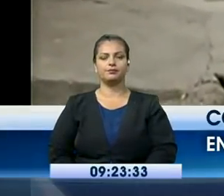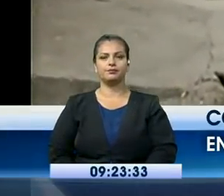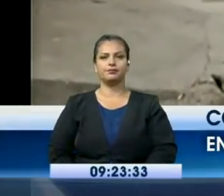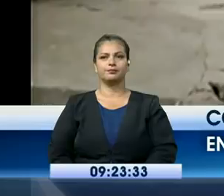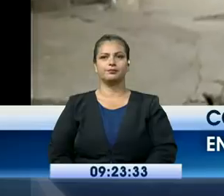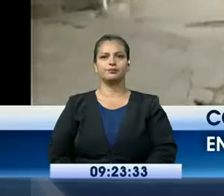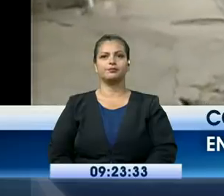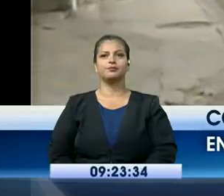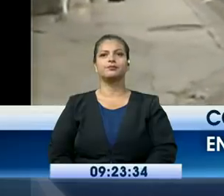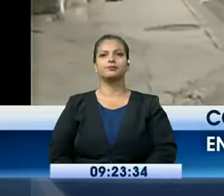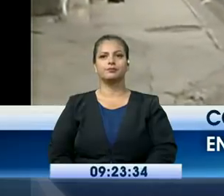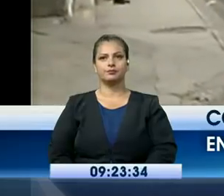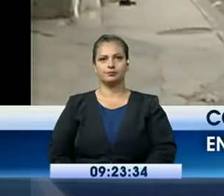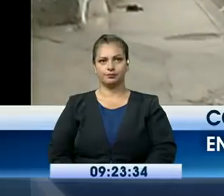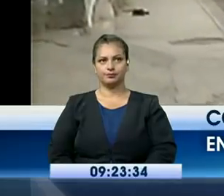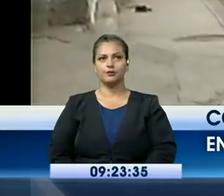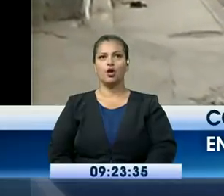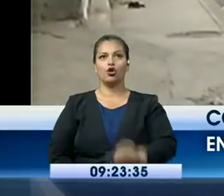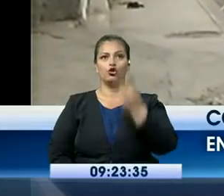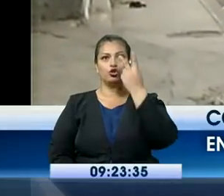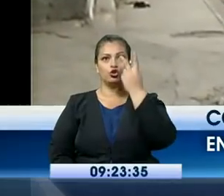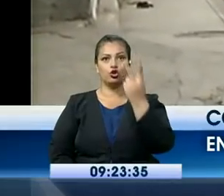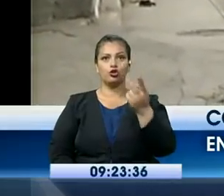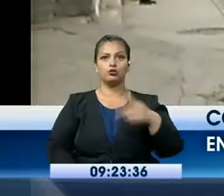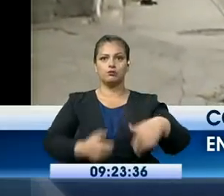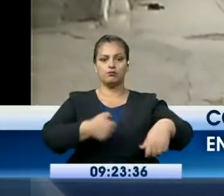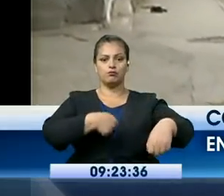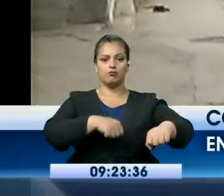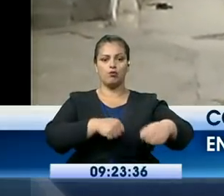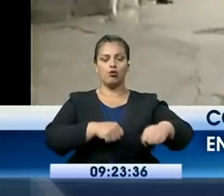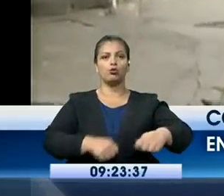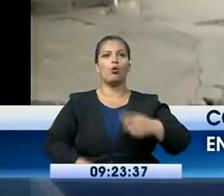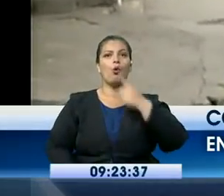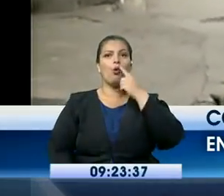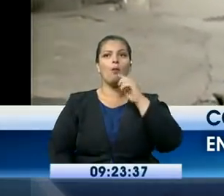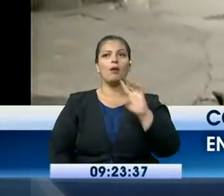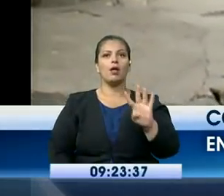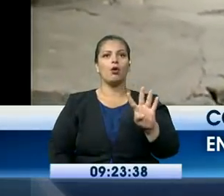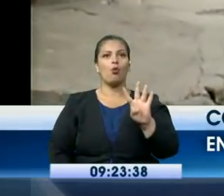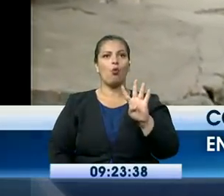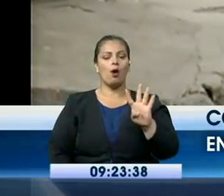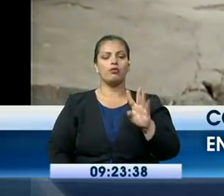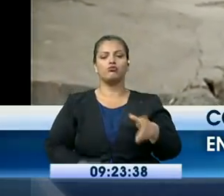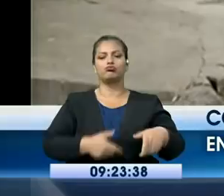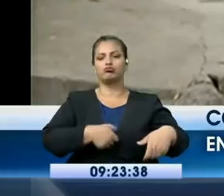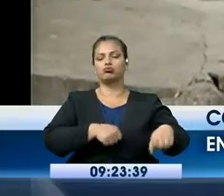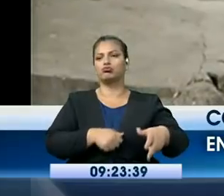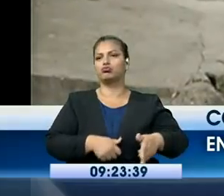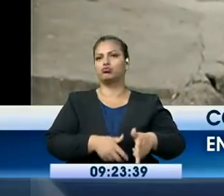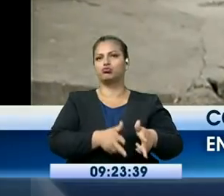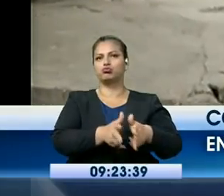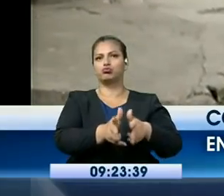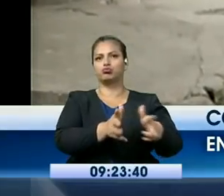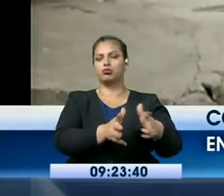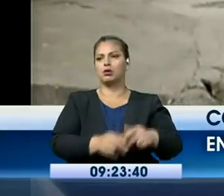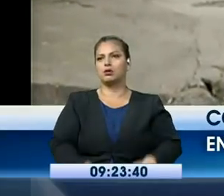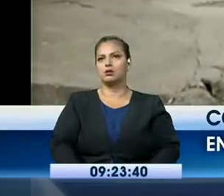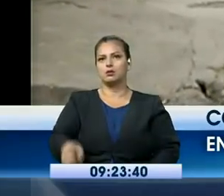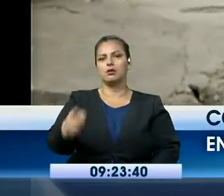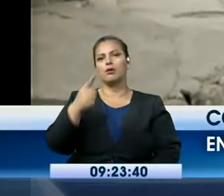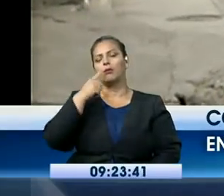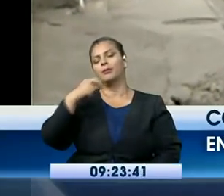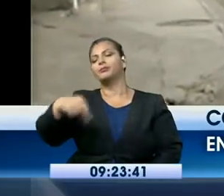sujetos en dos motocicletas que le intentaron robar en ese lugar caballero fue exactamente en esta